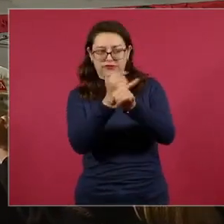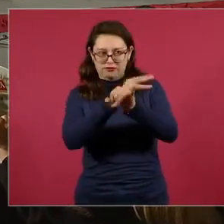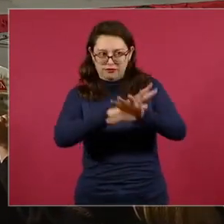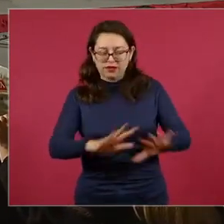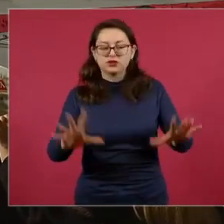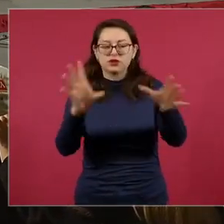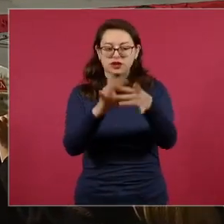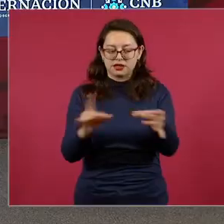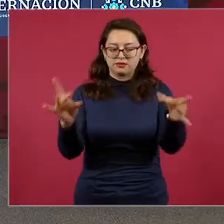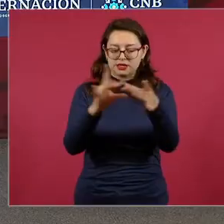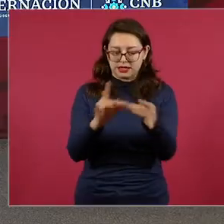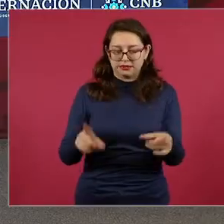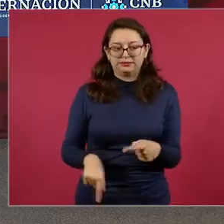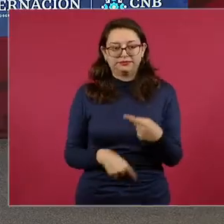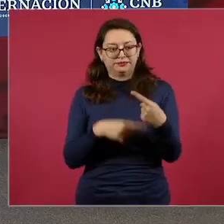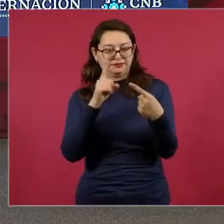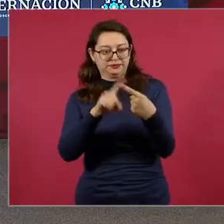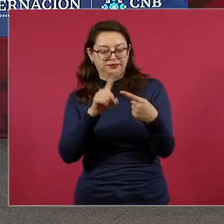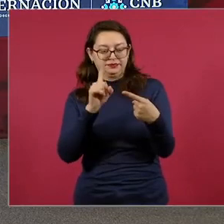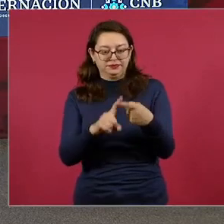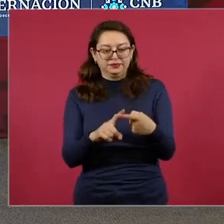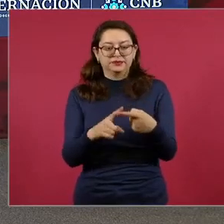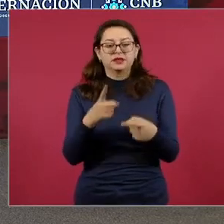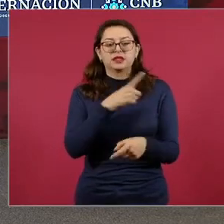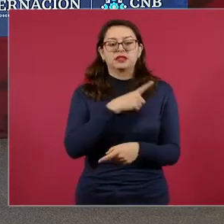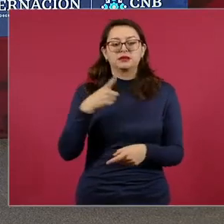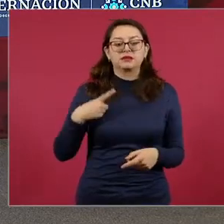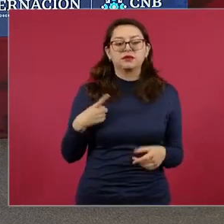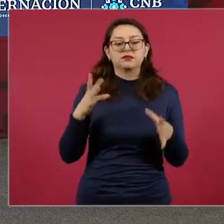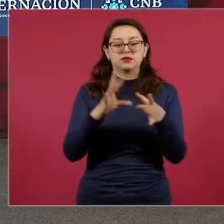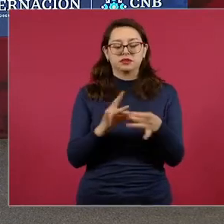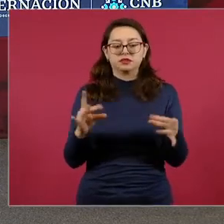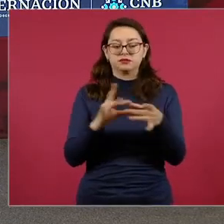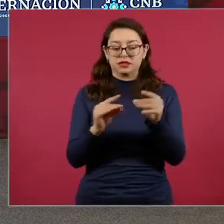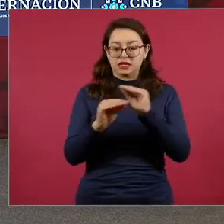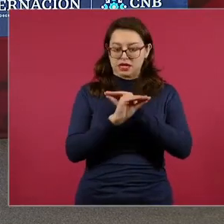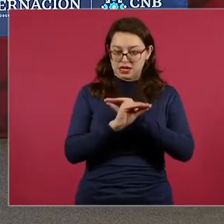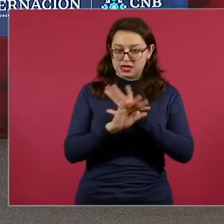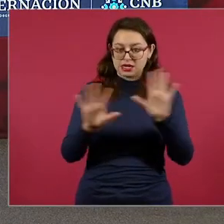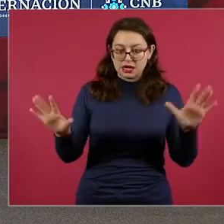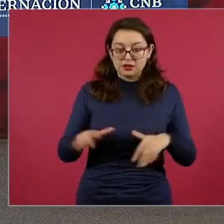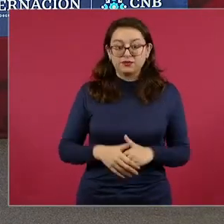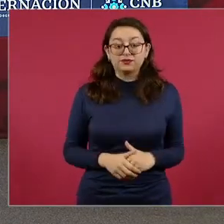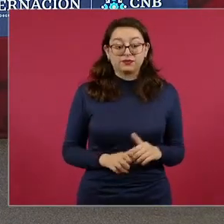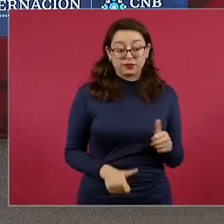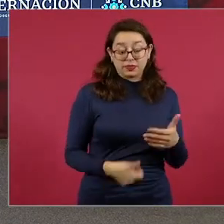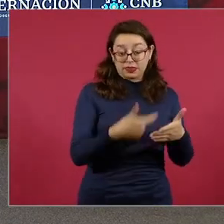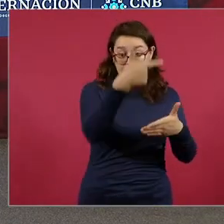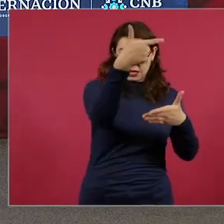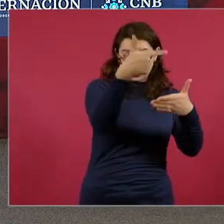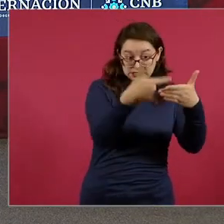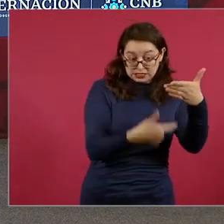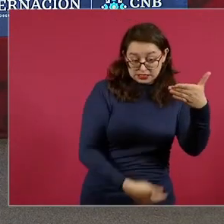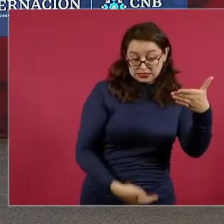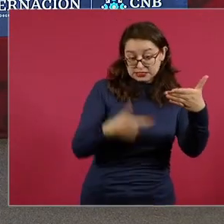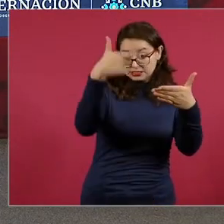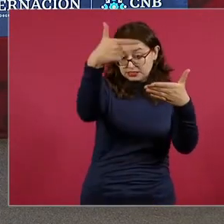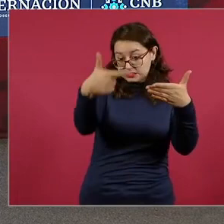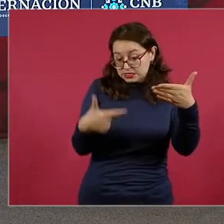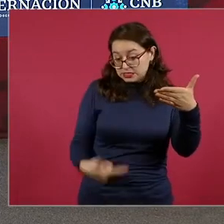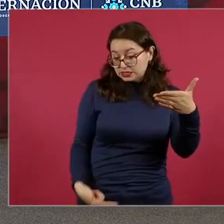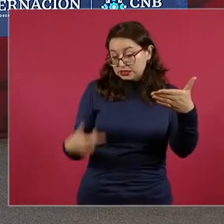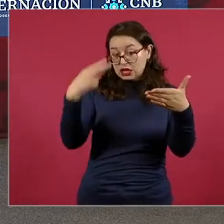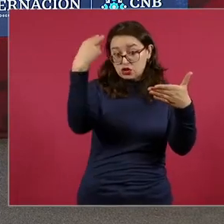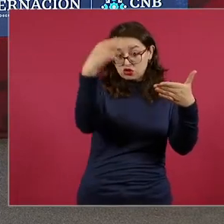Lo primero que tenemos que aclarar y decir es que no se ha borrado ni se borrará